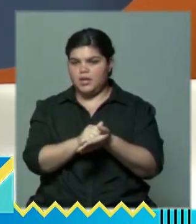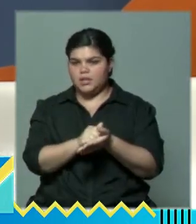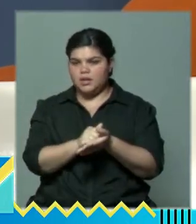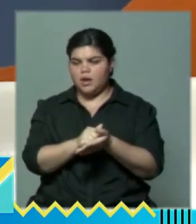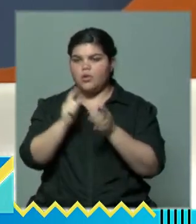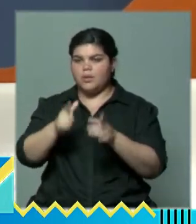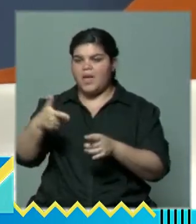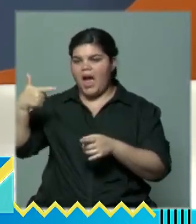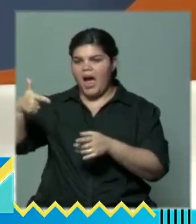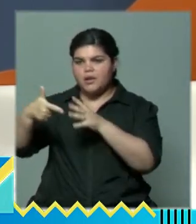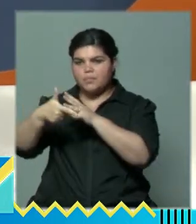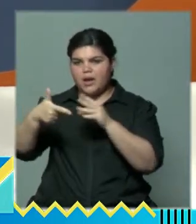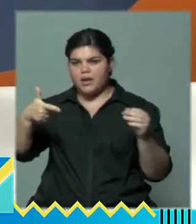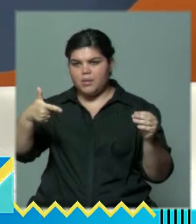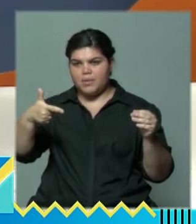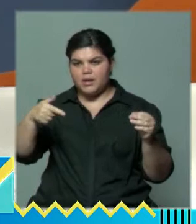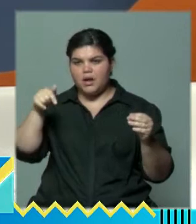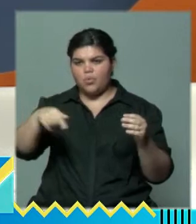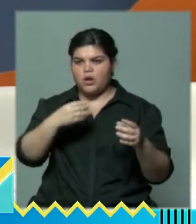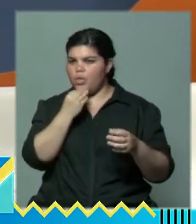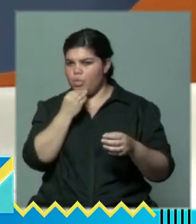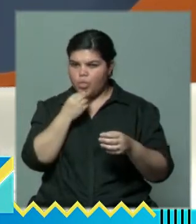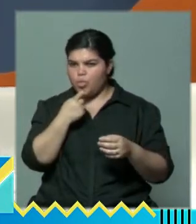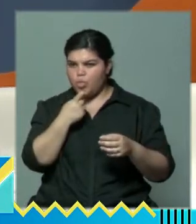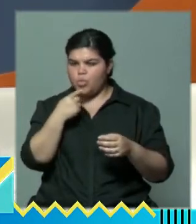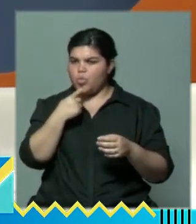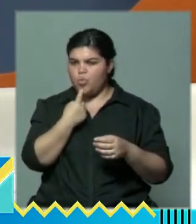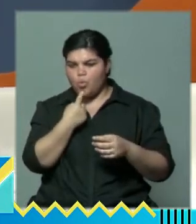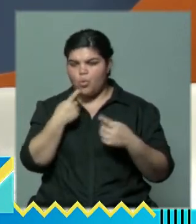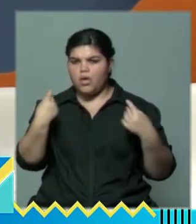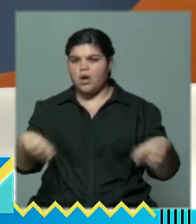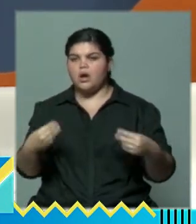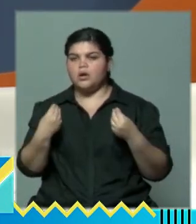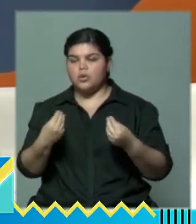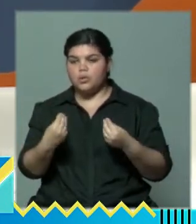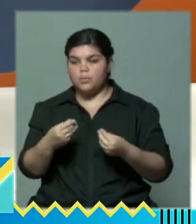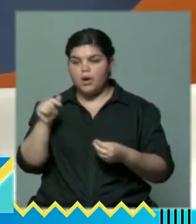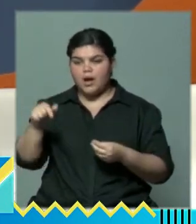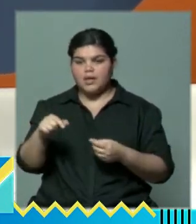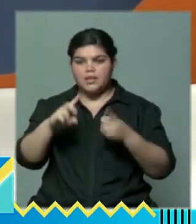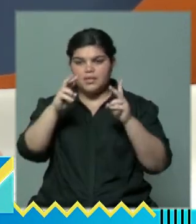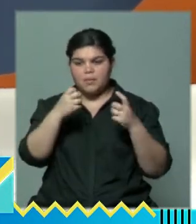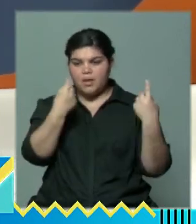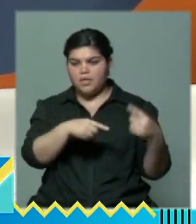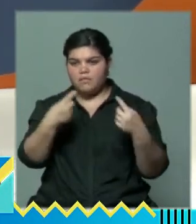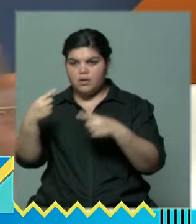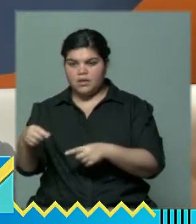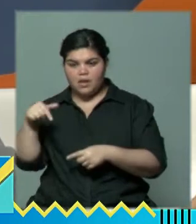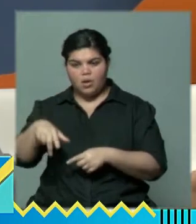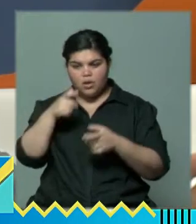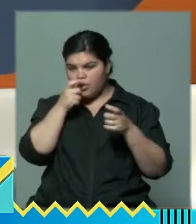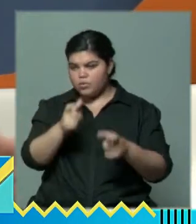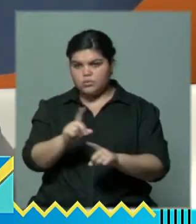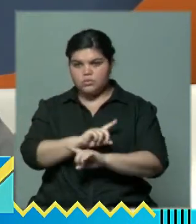arma con unas conductas sospechosas tiene que ver con una manifestación, creo que estamos hablando de cosas distintas, digamos. Hoy no se reguló ni se prohibió